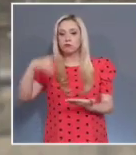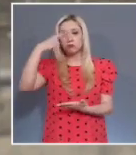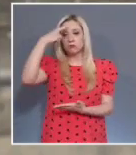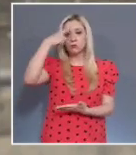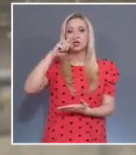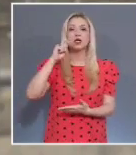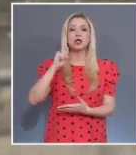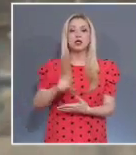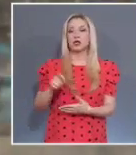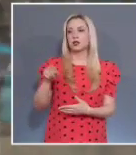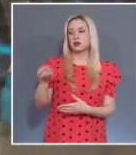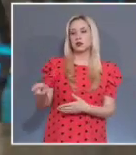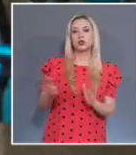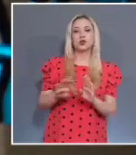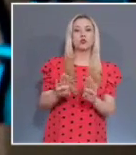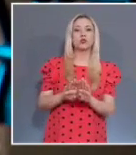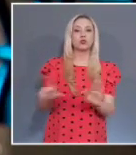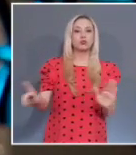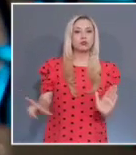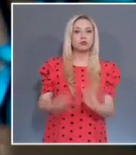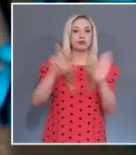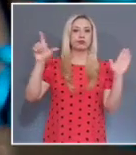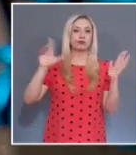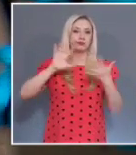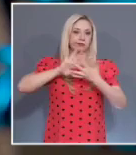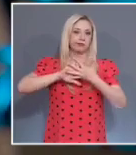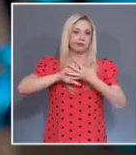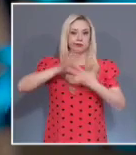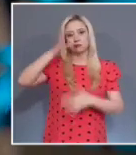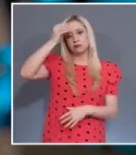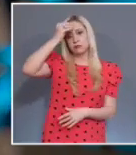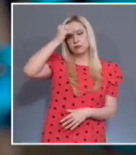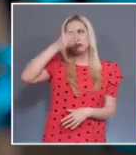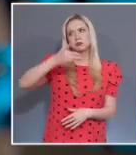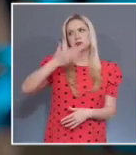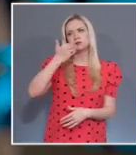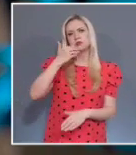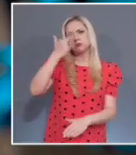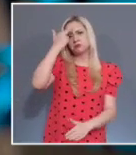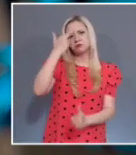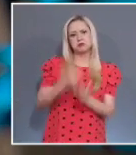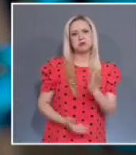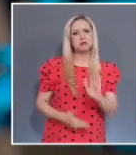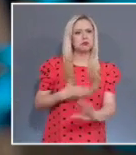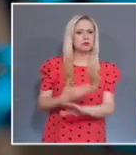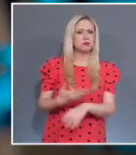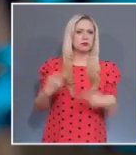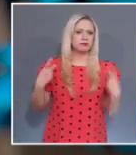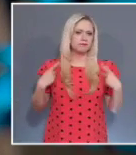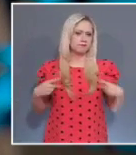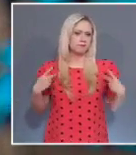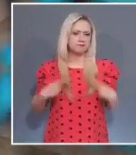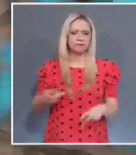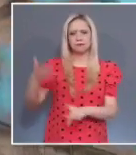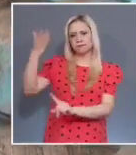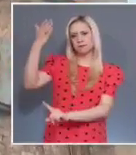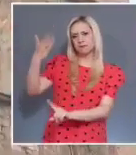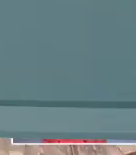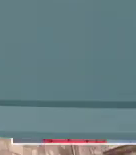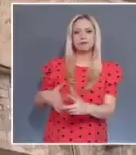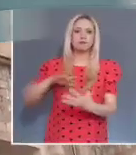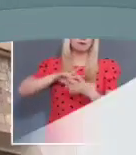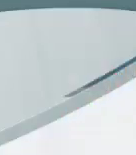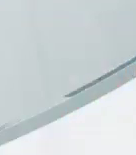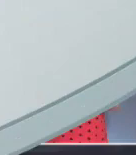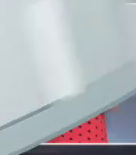social, ello no es contrario a los derechos fundamentales de los que goza la persona sentenciada.